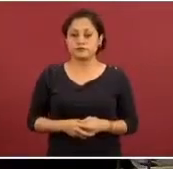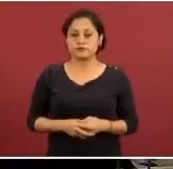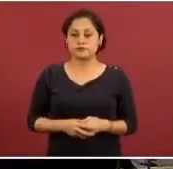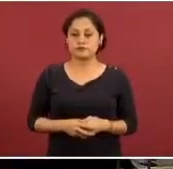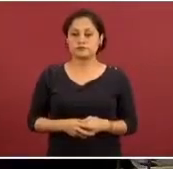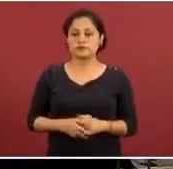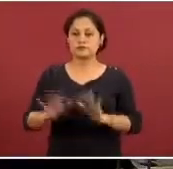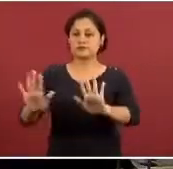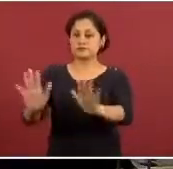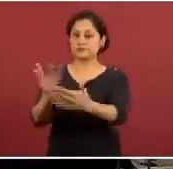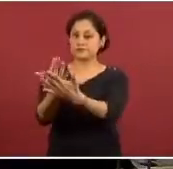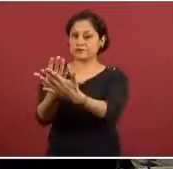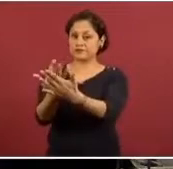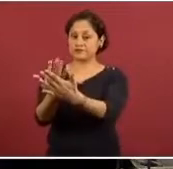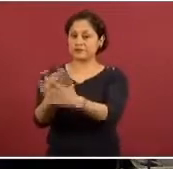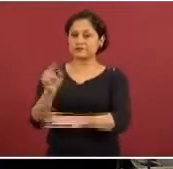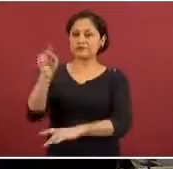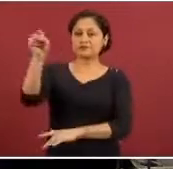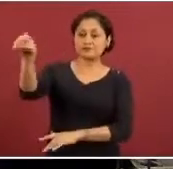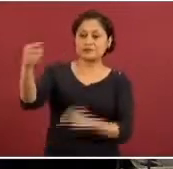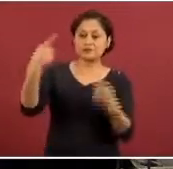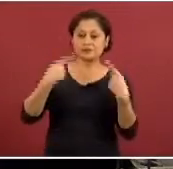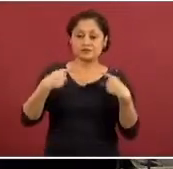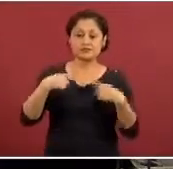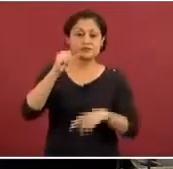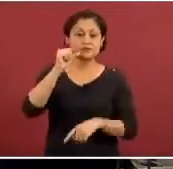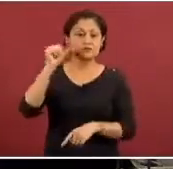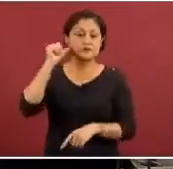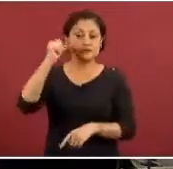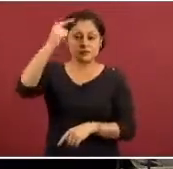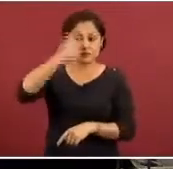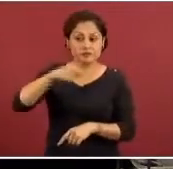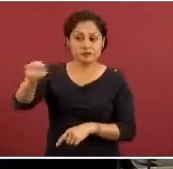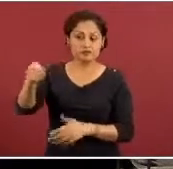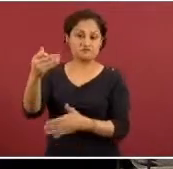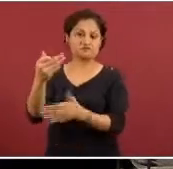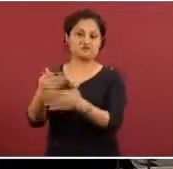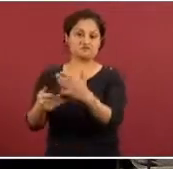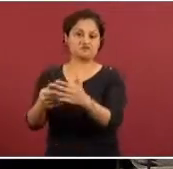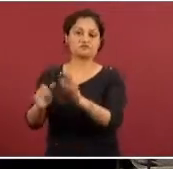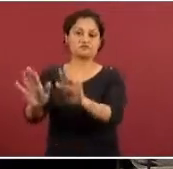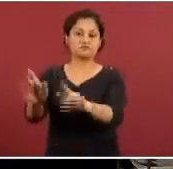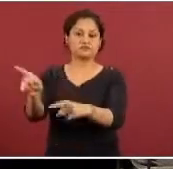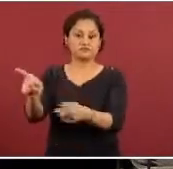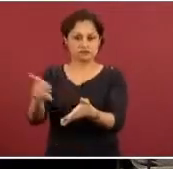Un momento, y además el compañero quedó pendiente desde ayer en la noche, ahorita es el que sigue.